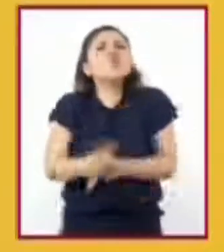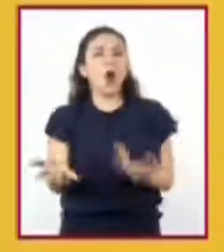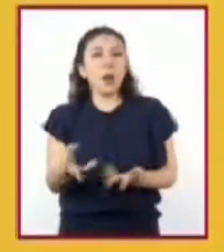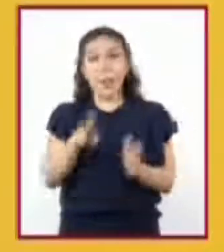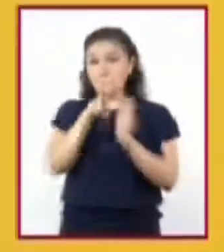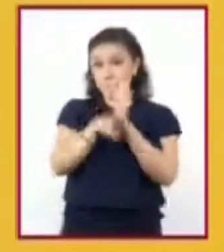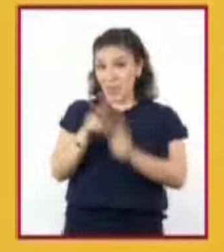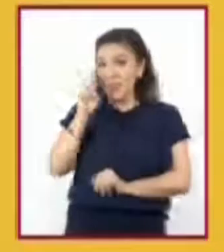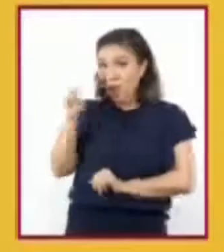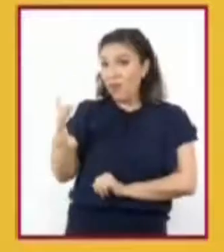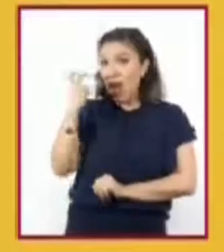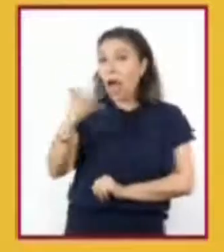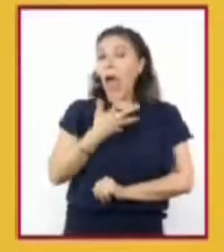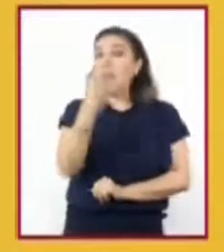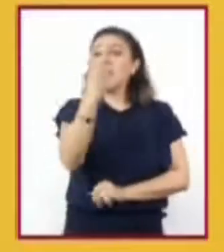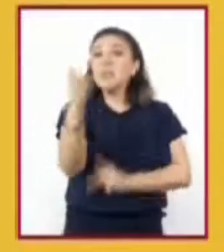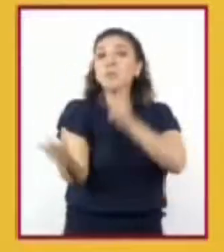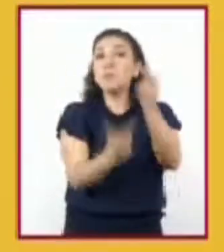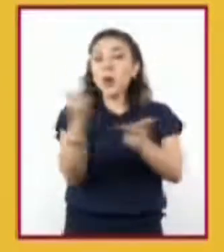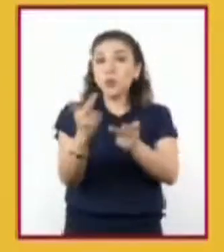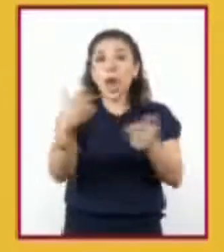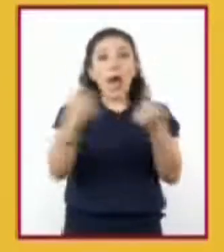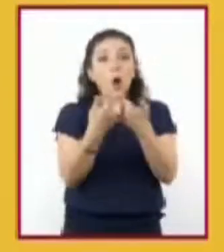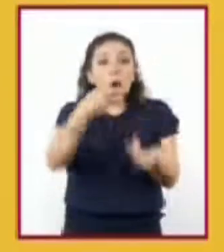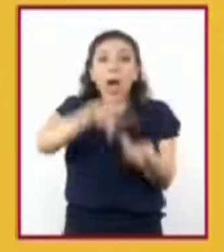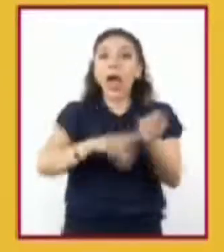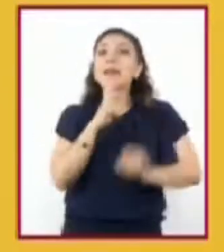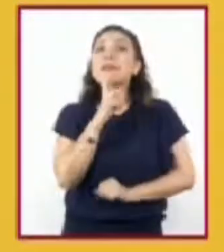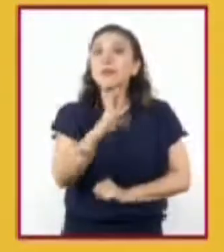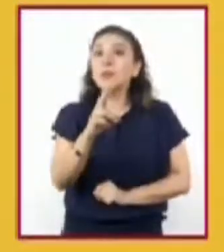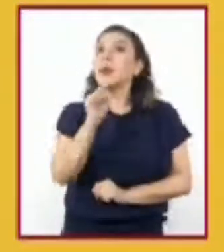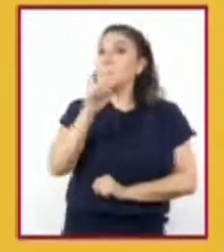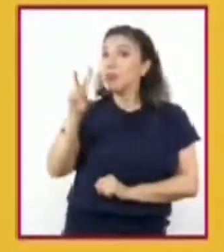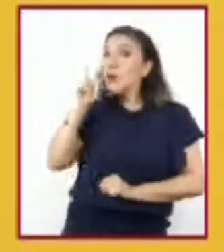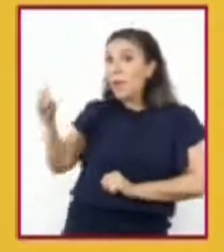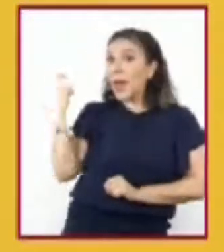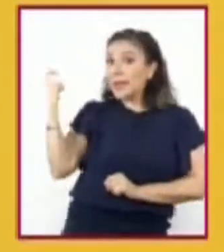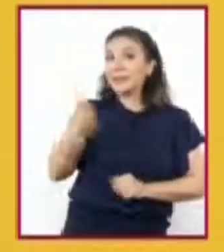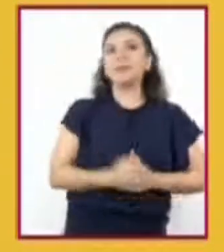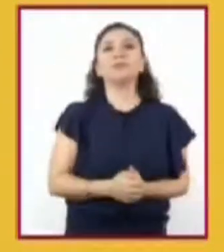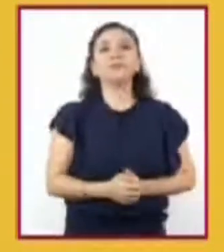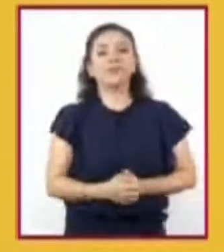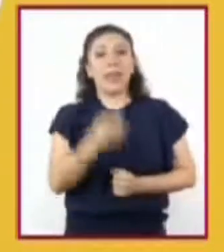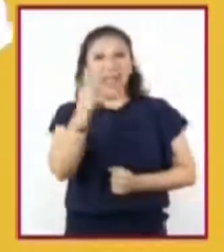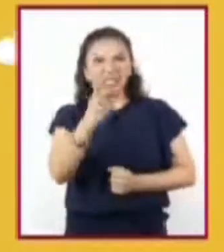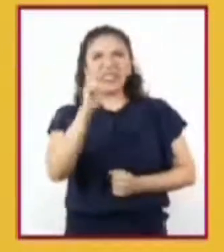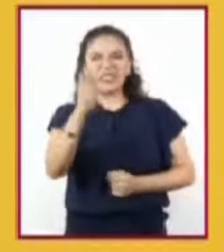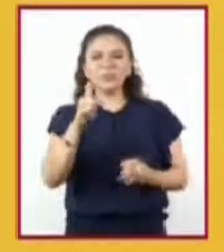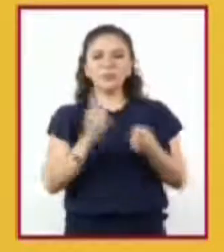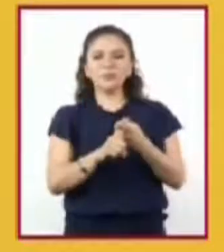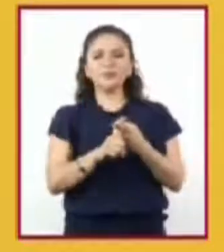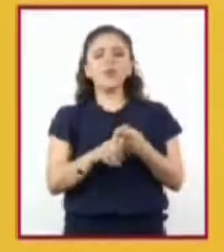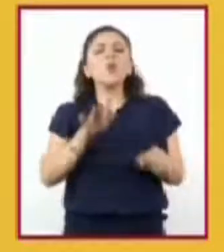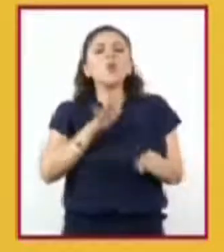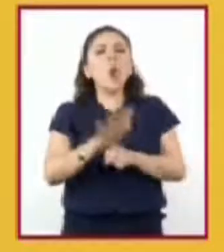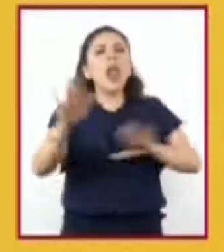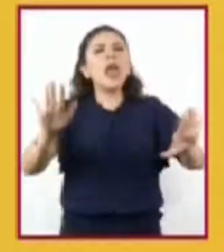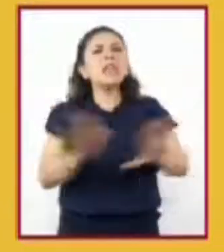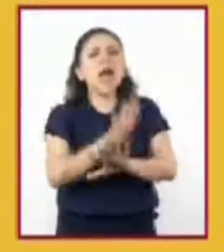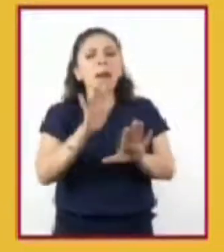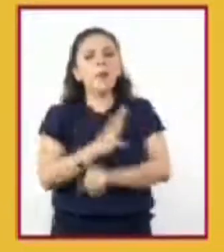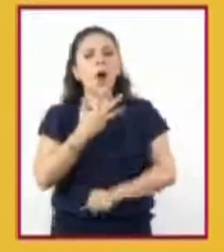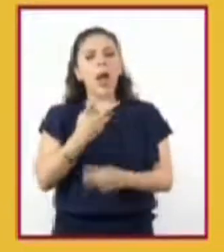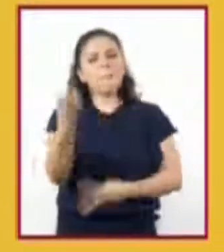video plantea tres preguntas cuyas respuestas se obtendrán en el video siguiente. Ellas son... ¿Qué cambios reconocen